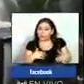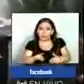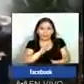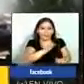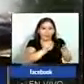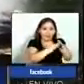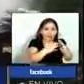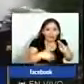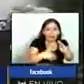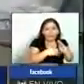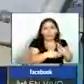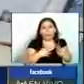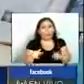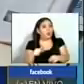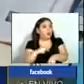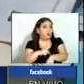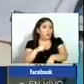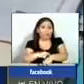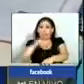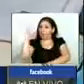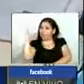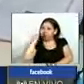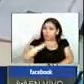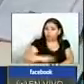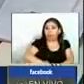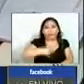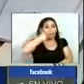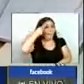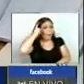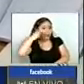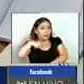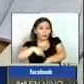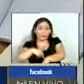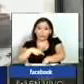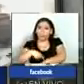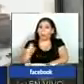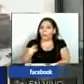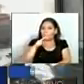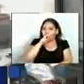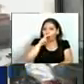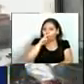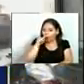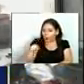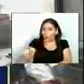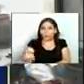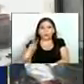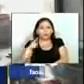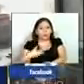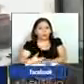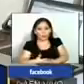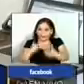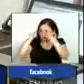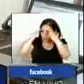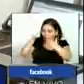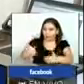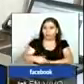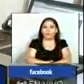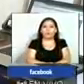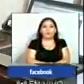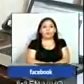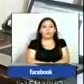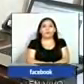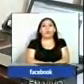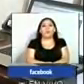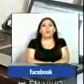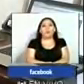hogar Ahora A tiempo completo Es profesor Y padre de dos niños A los que también Tiene que atender Para llevar esta carga